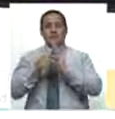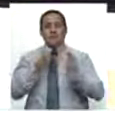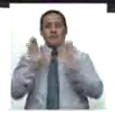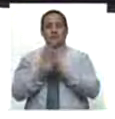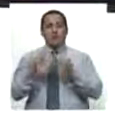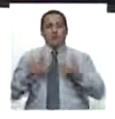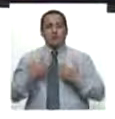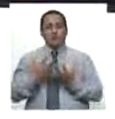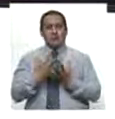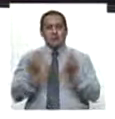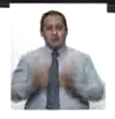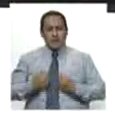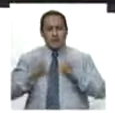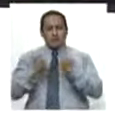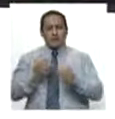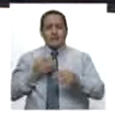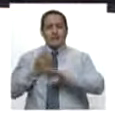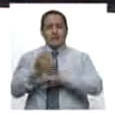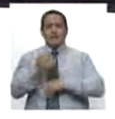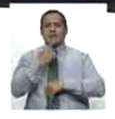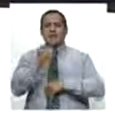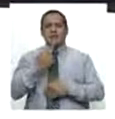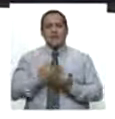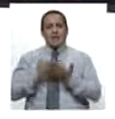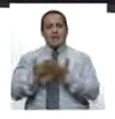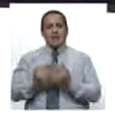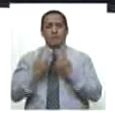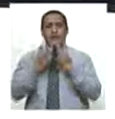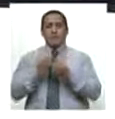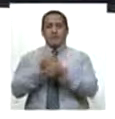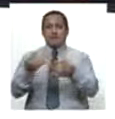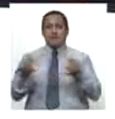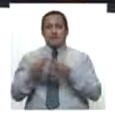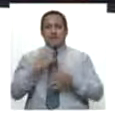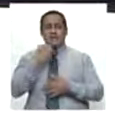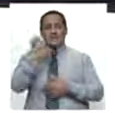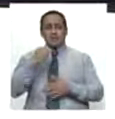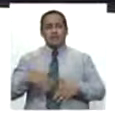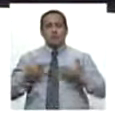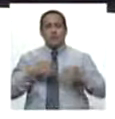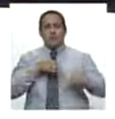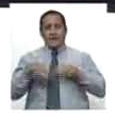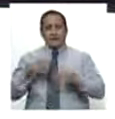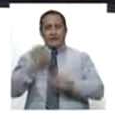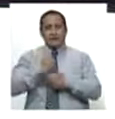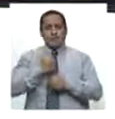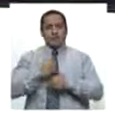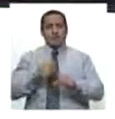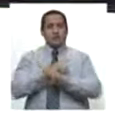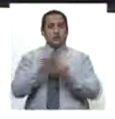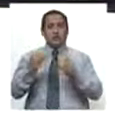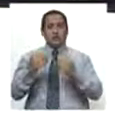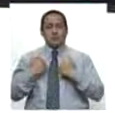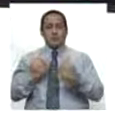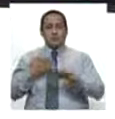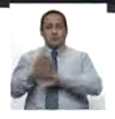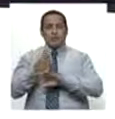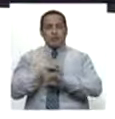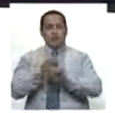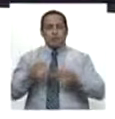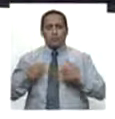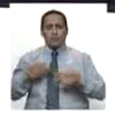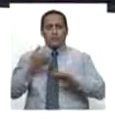eso tiene mucha fuerza. La accesibilidad es el cimiento para que todos los demás derechos se puedan hacer ejercidos. Si no tenemos accesibilidad,